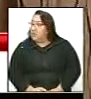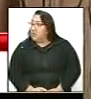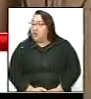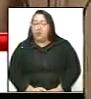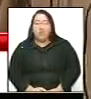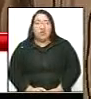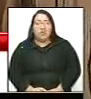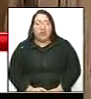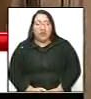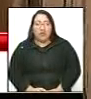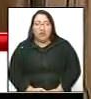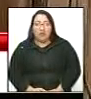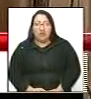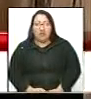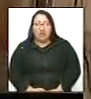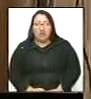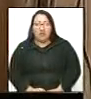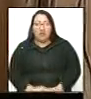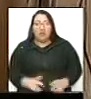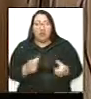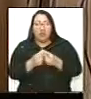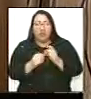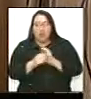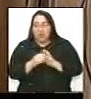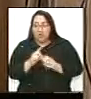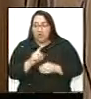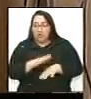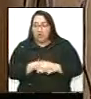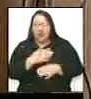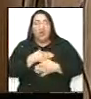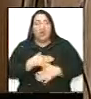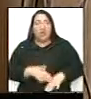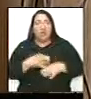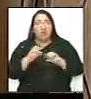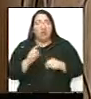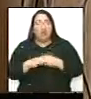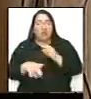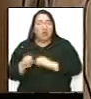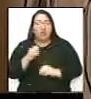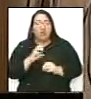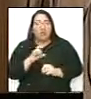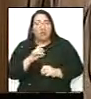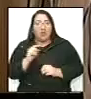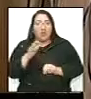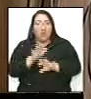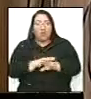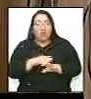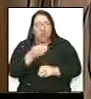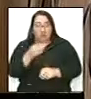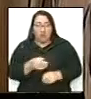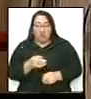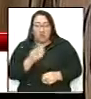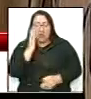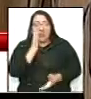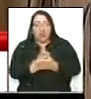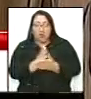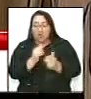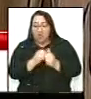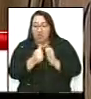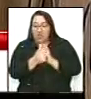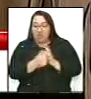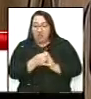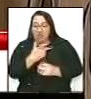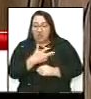Política del Perú y la Comisión de los Delitos contra la Tranquilidad Pública, Organización Criminal y Encubrimiento Real, sancionados en los